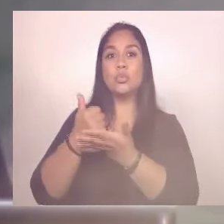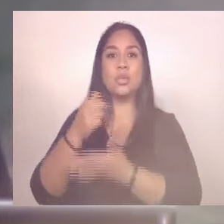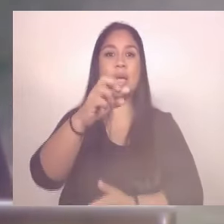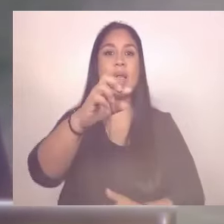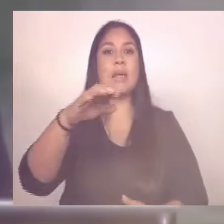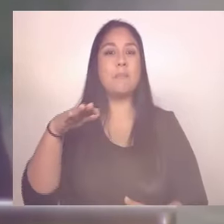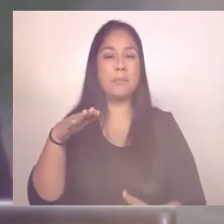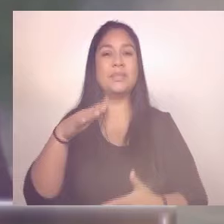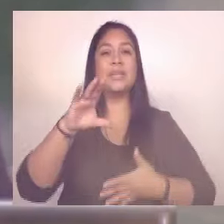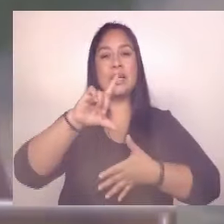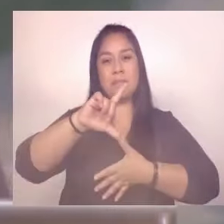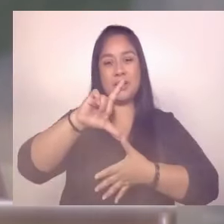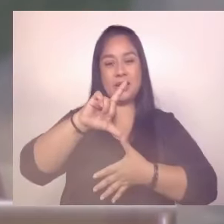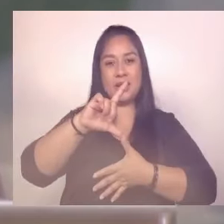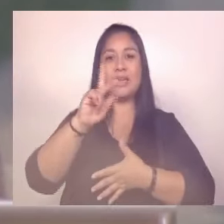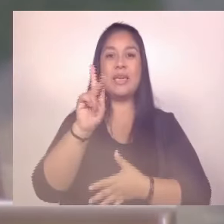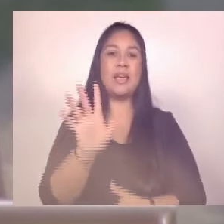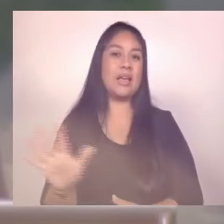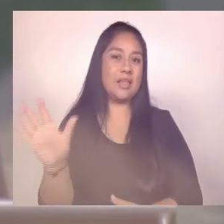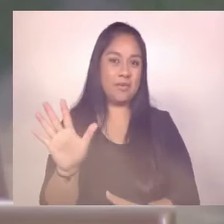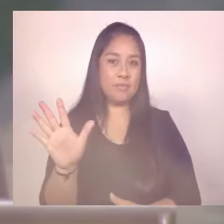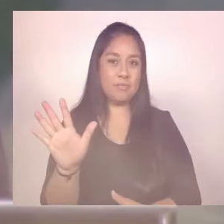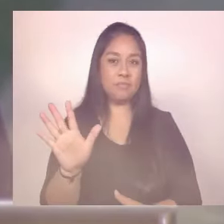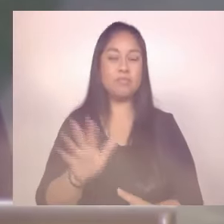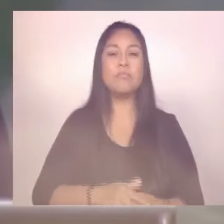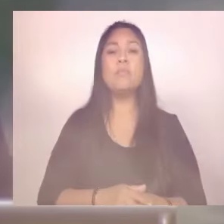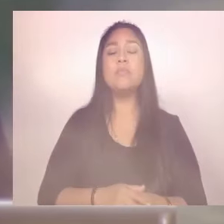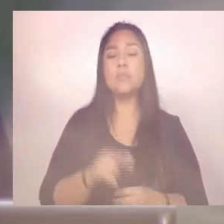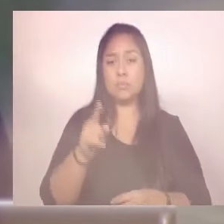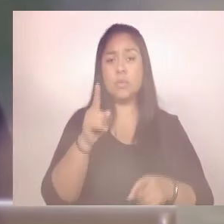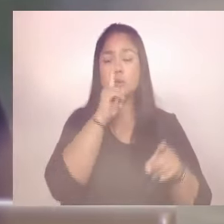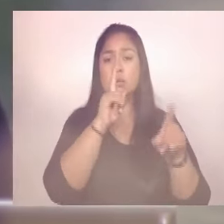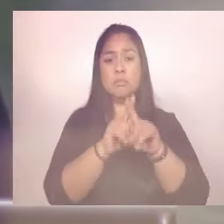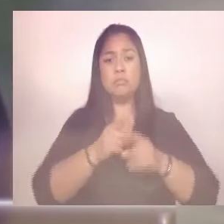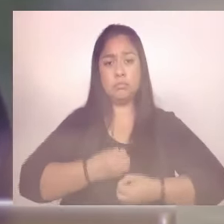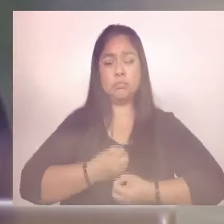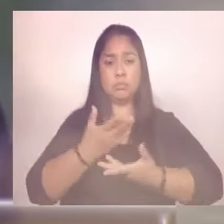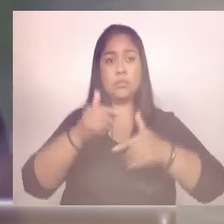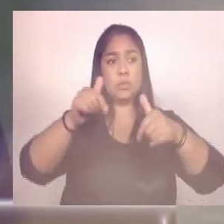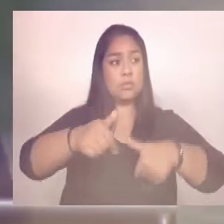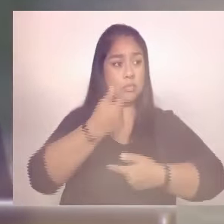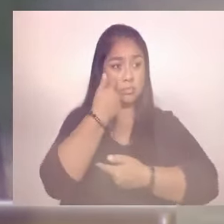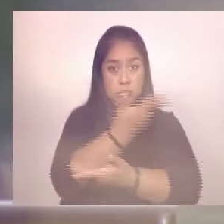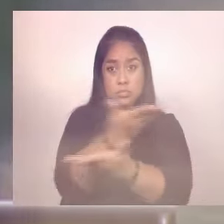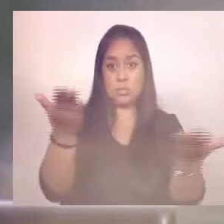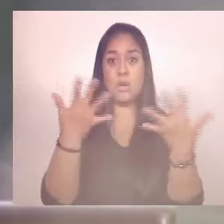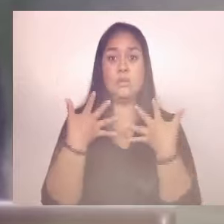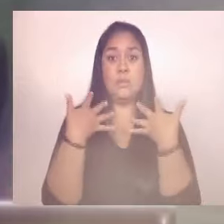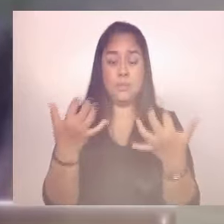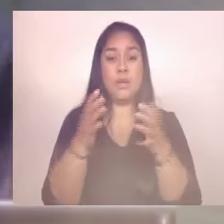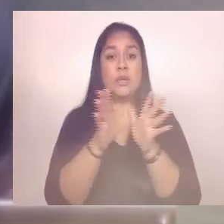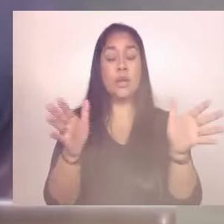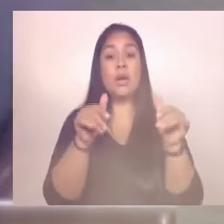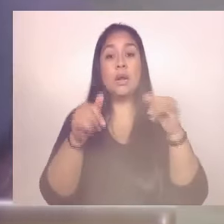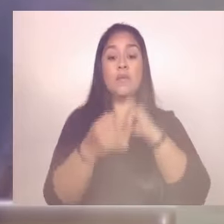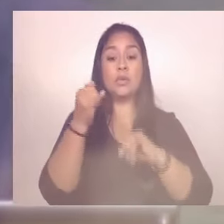contribuye a la paz en América Latina y el Caribe. Comparto con esta Asamblea General